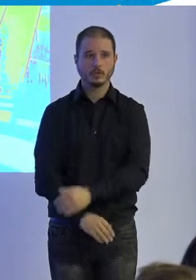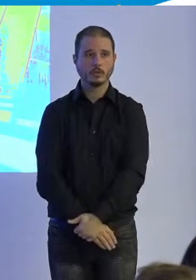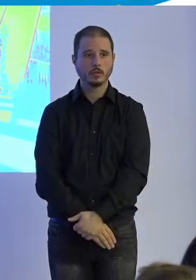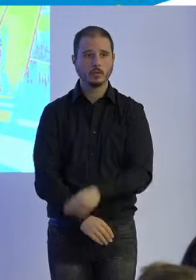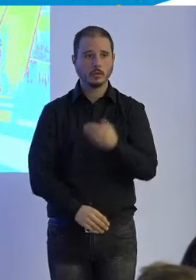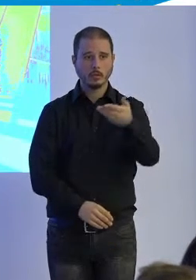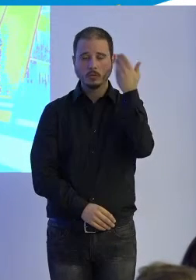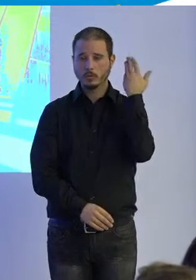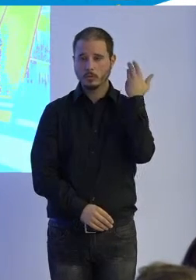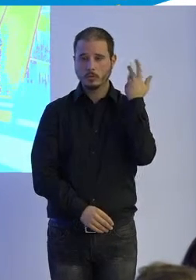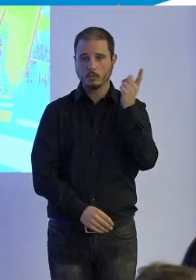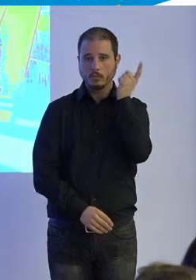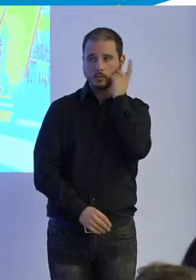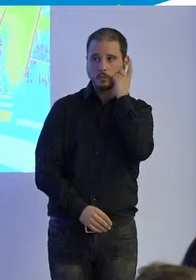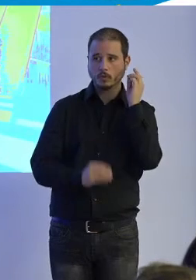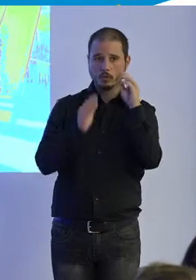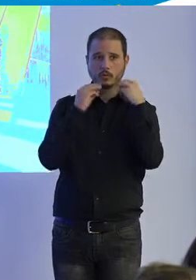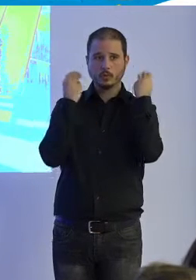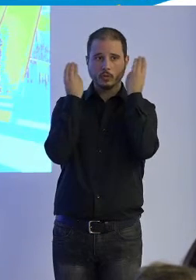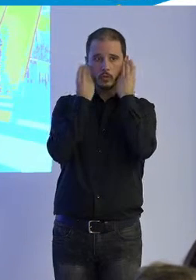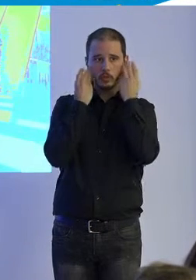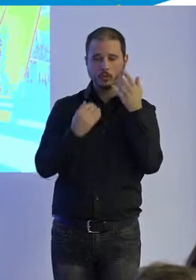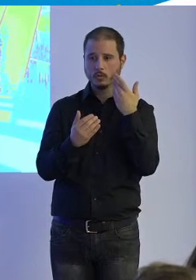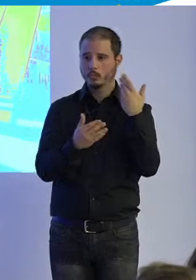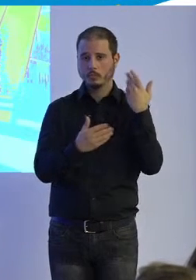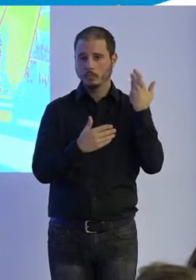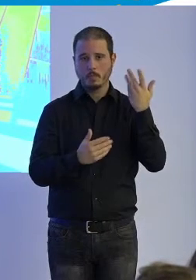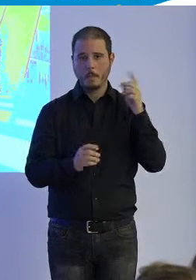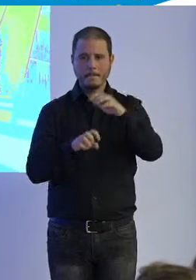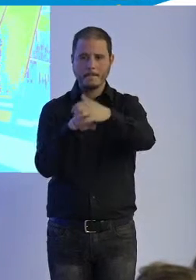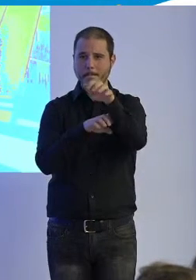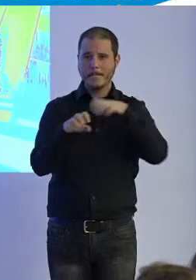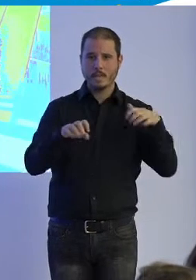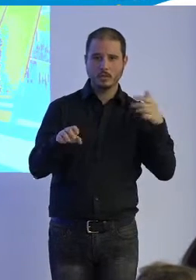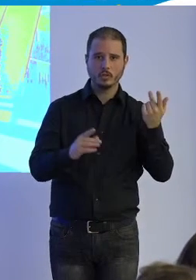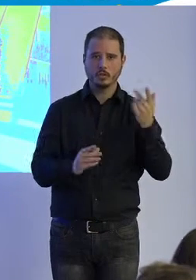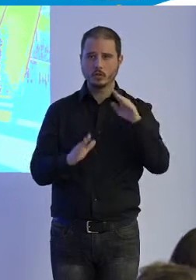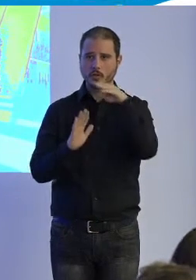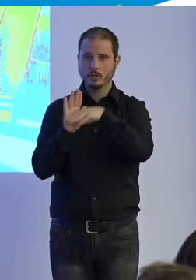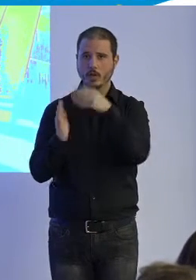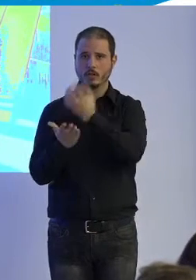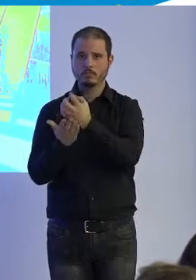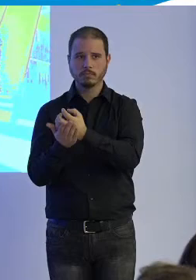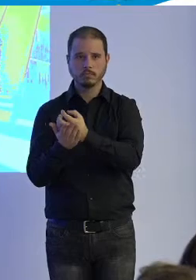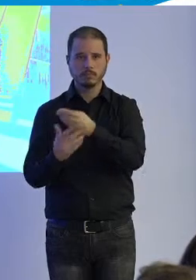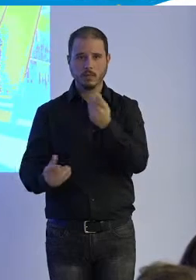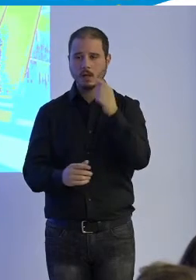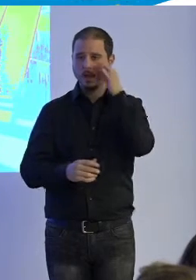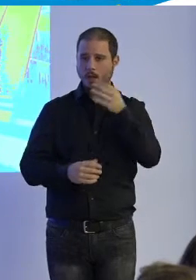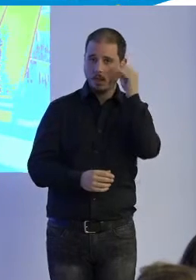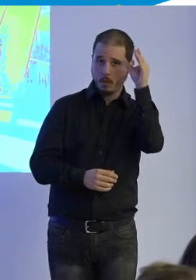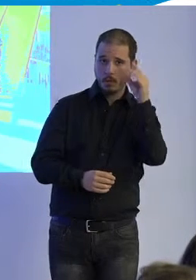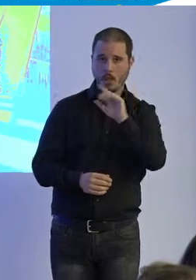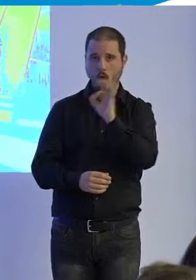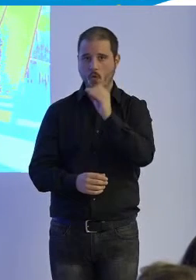Congress de Barcelona, el 90% de las aplicaciones tenían que ver con realidad virtual o aumentada. Y es un congreso